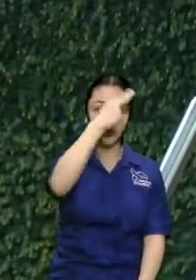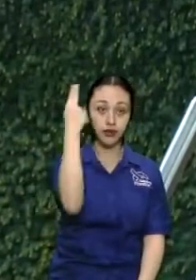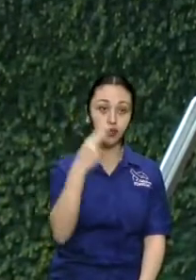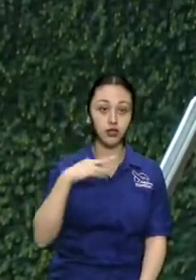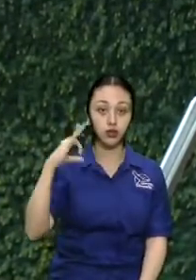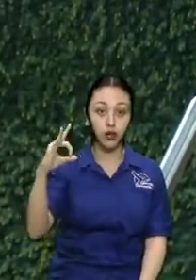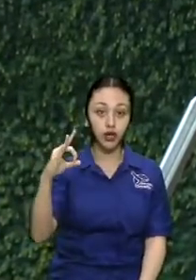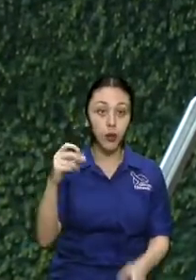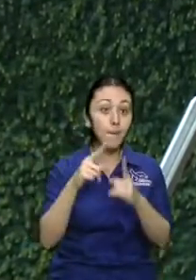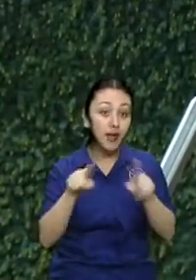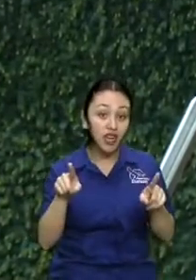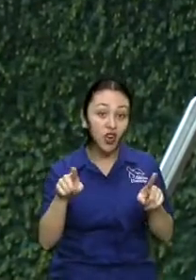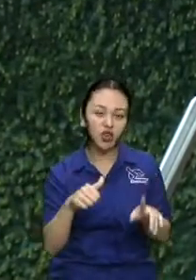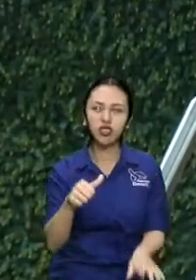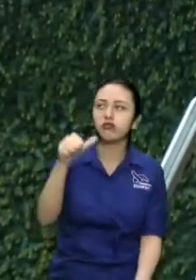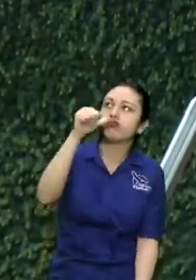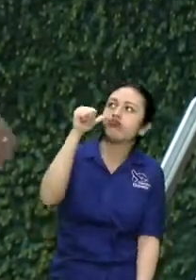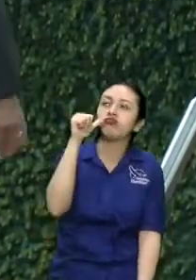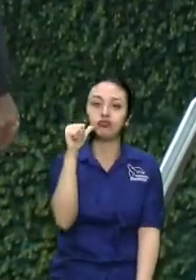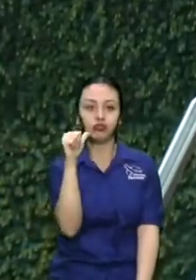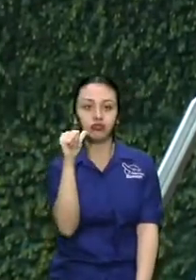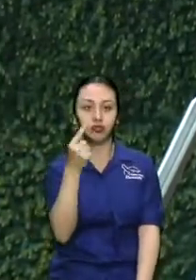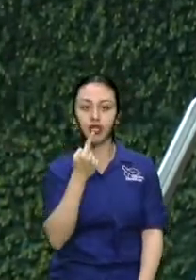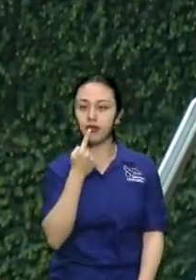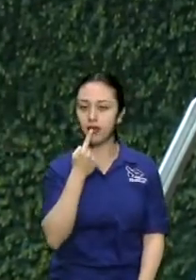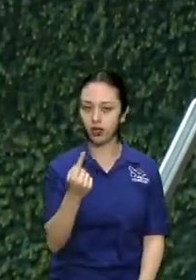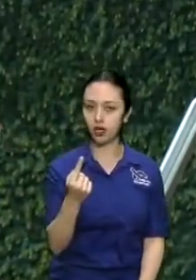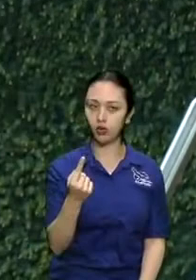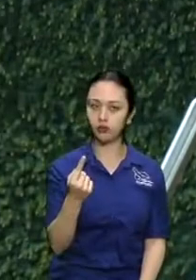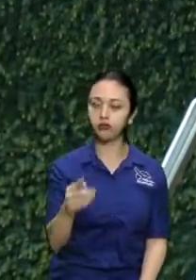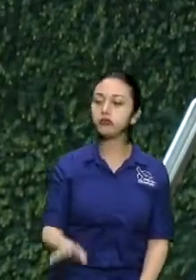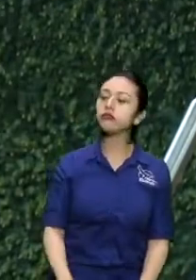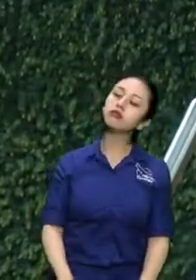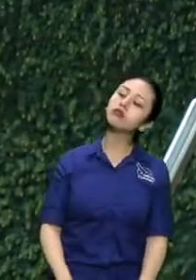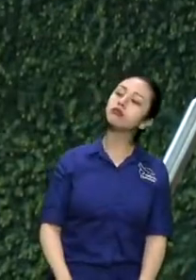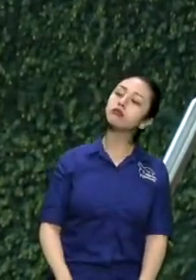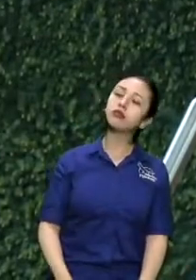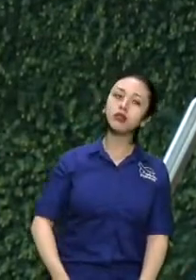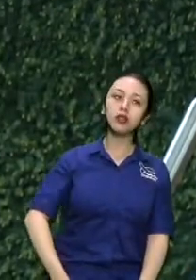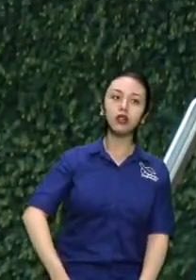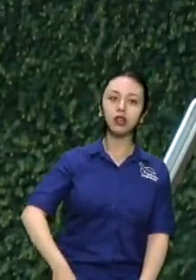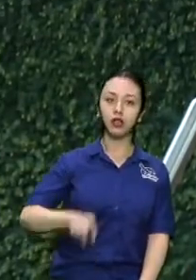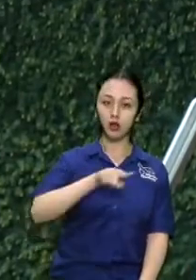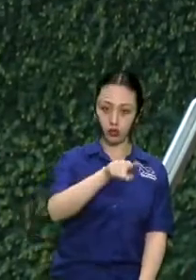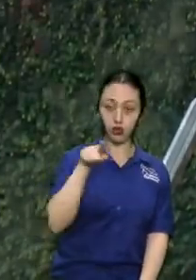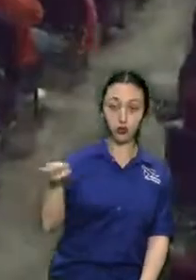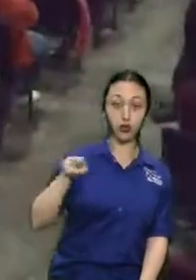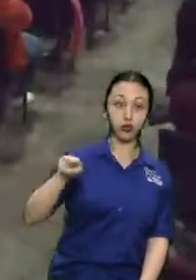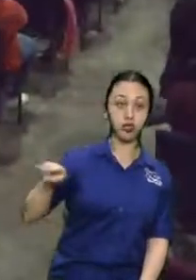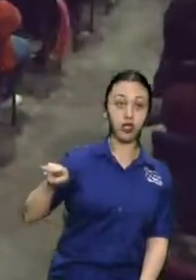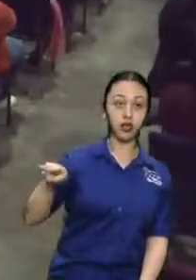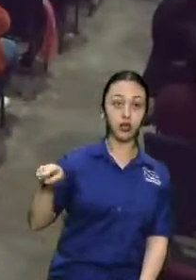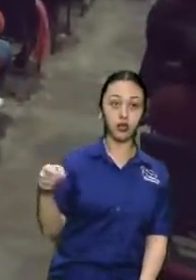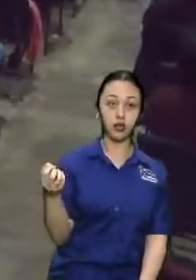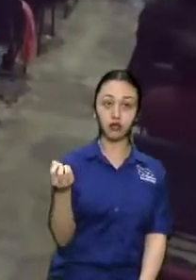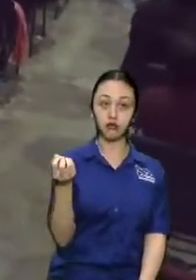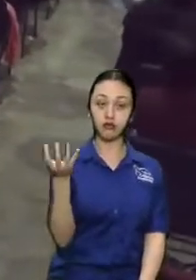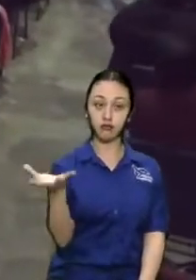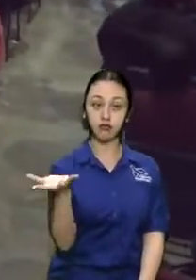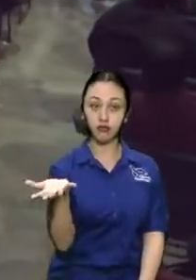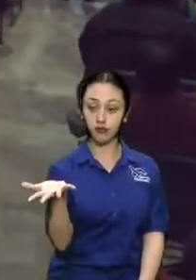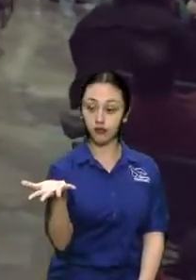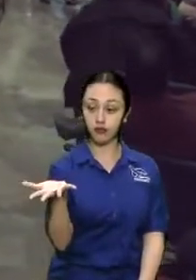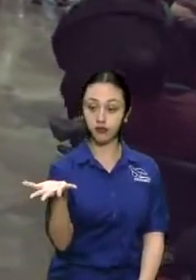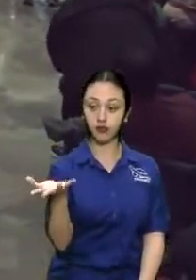a verlo. Vamos a ver si se la merece. Ponga la mano ahí, abra los dedos, así. Bueno, sacó un cuchillo.